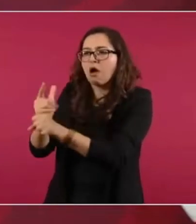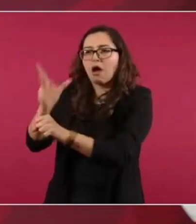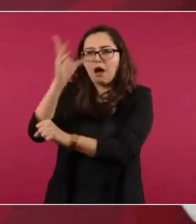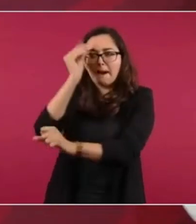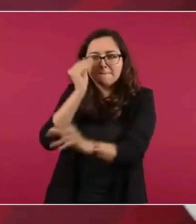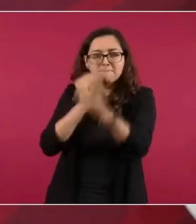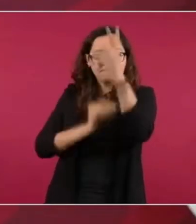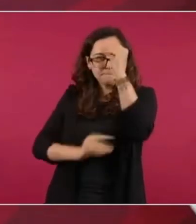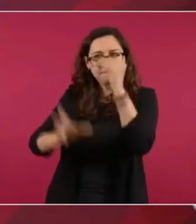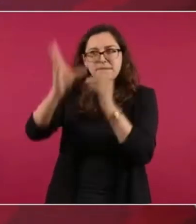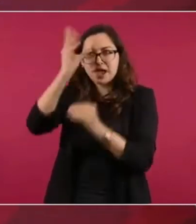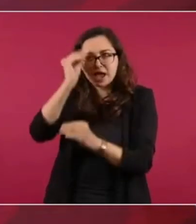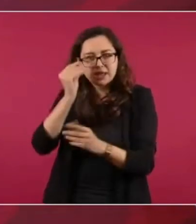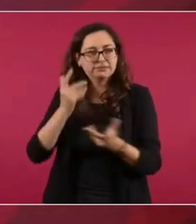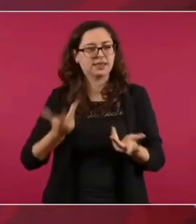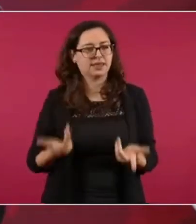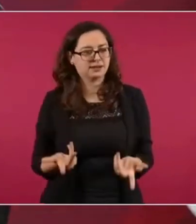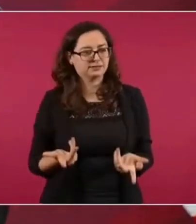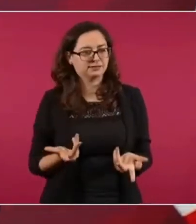Y actúen a partir de